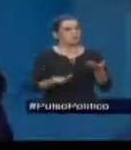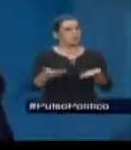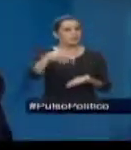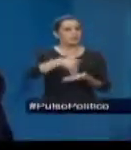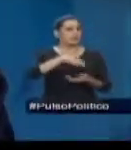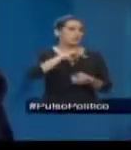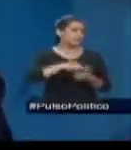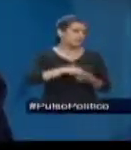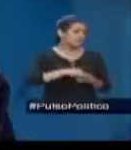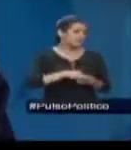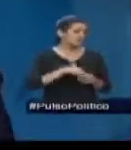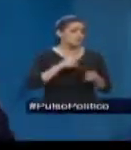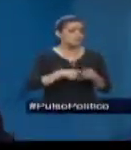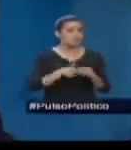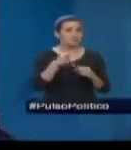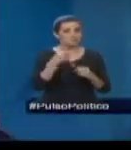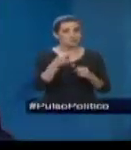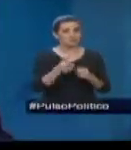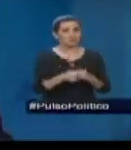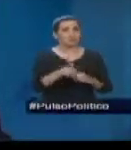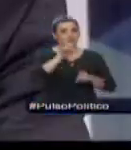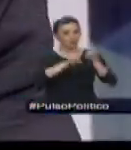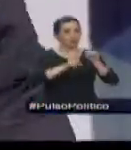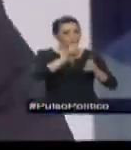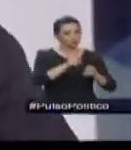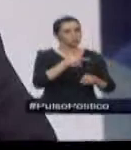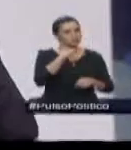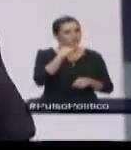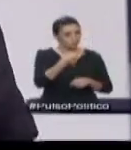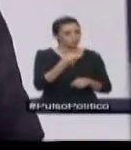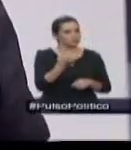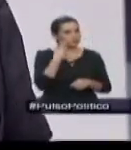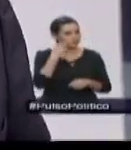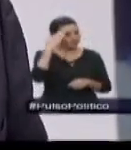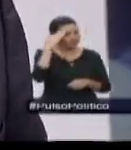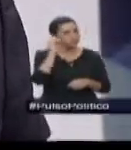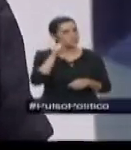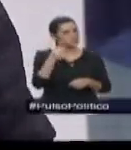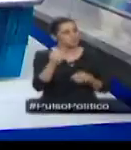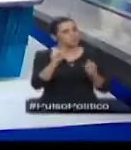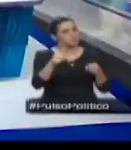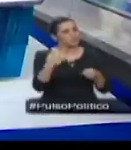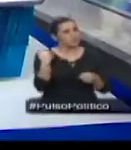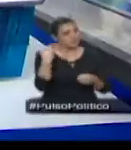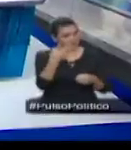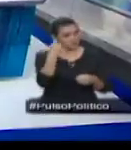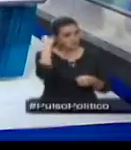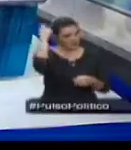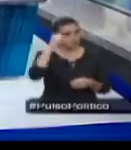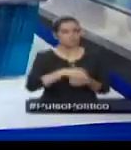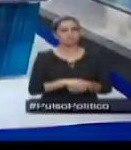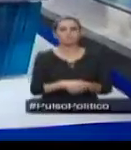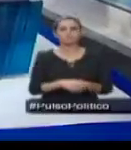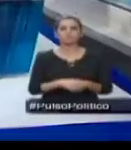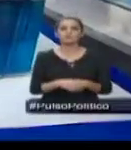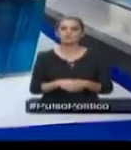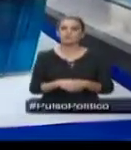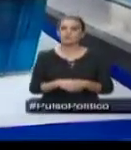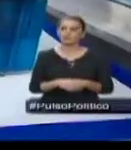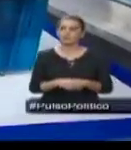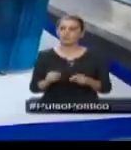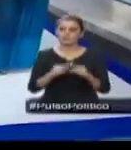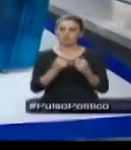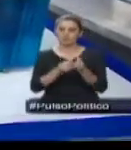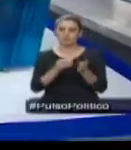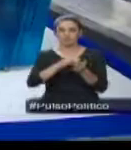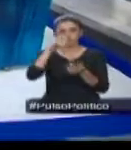reelecto pero él acude al pueblo a través de una consulta para ese derecho los señores de la oposición política al